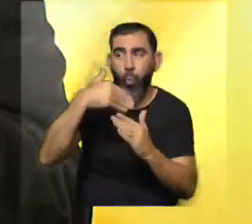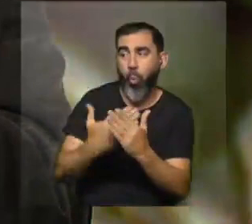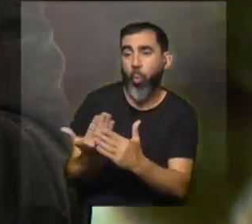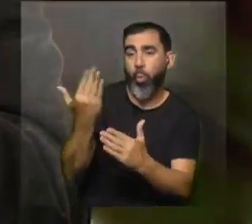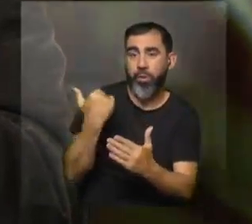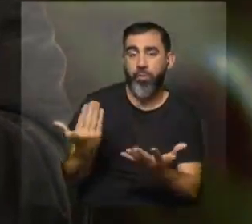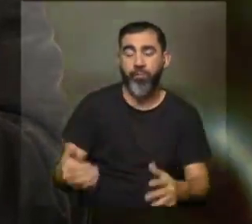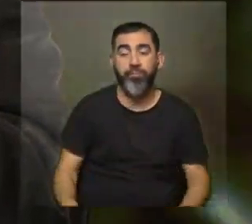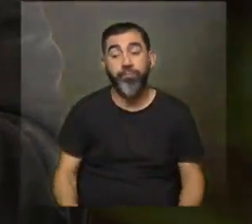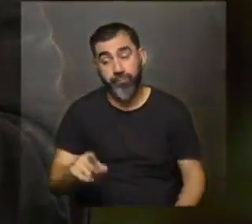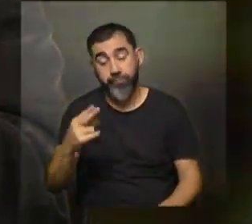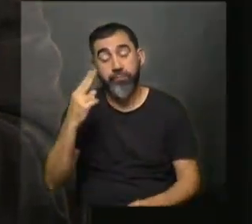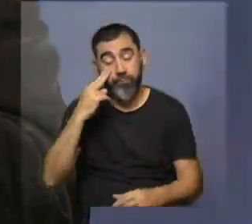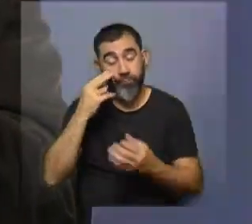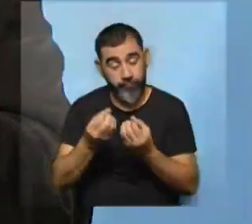gran problema.